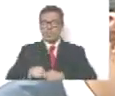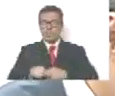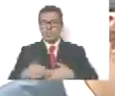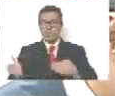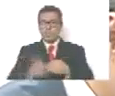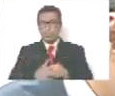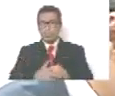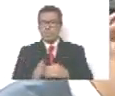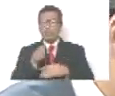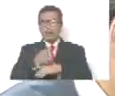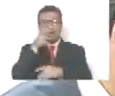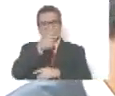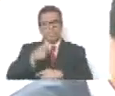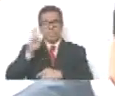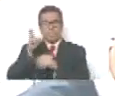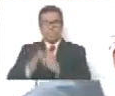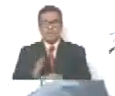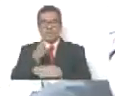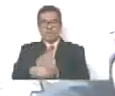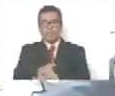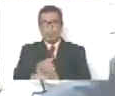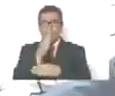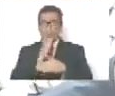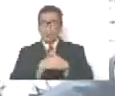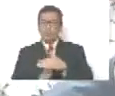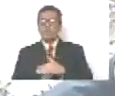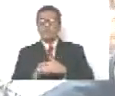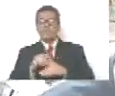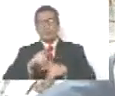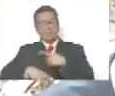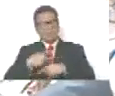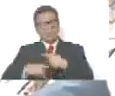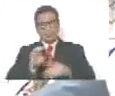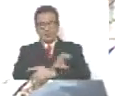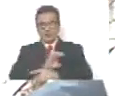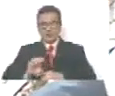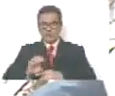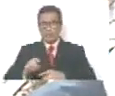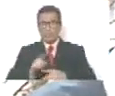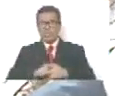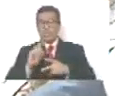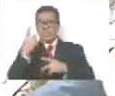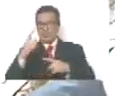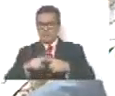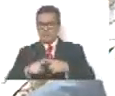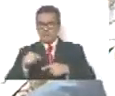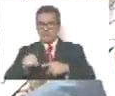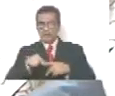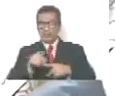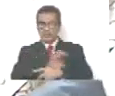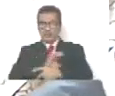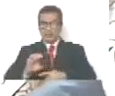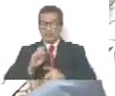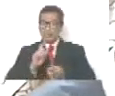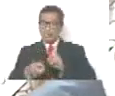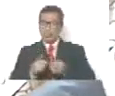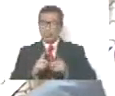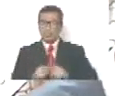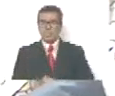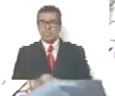pueblo venezolano, al pueblo humilde, al proceso educativo. Entonces la educación primaria para algunos pobres